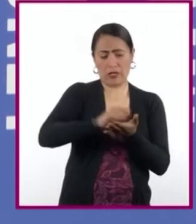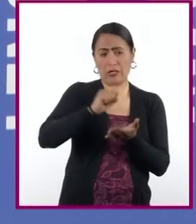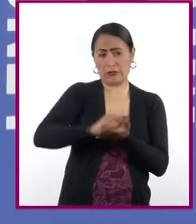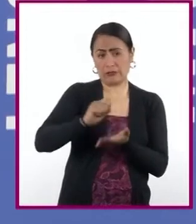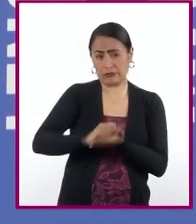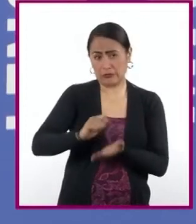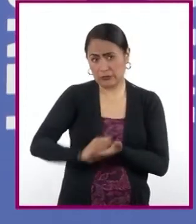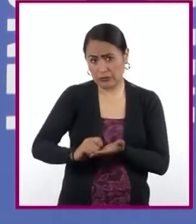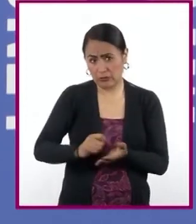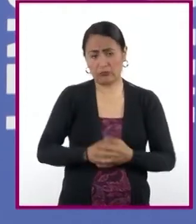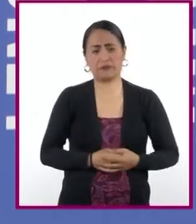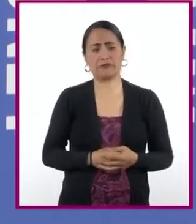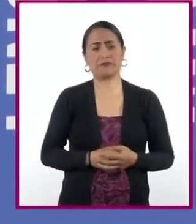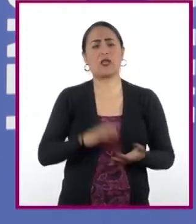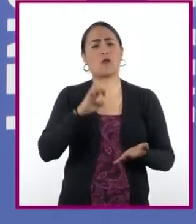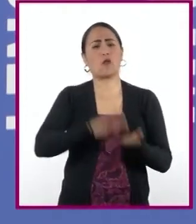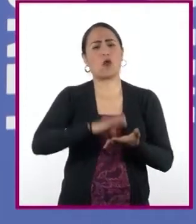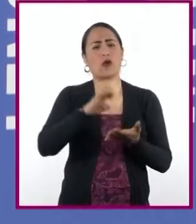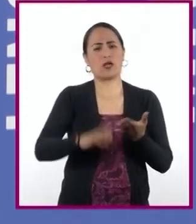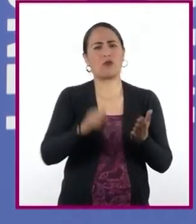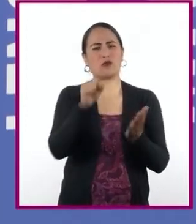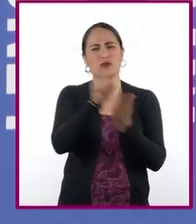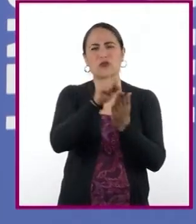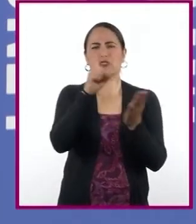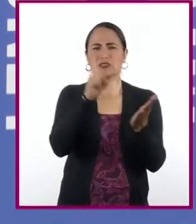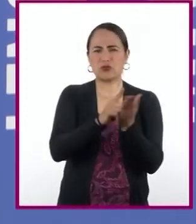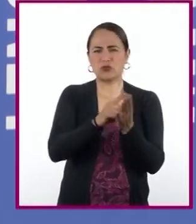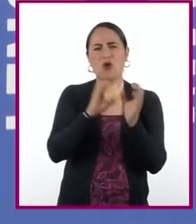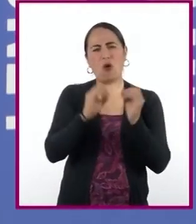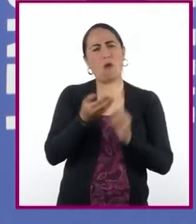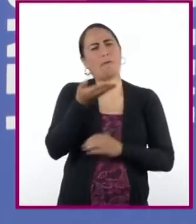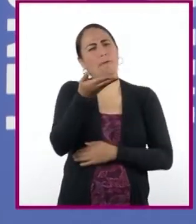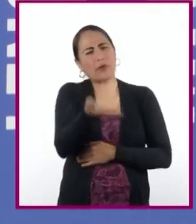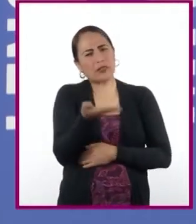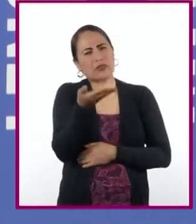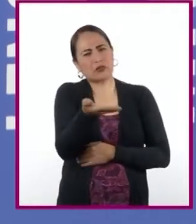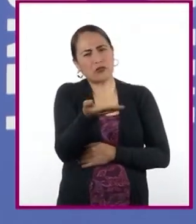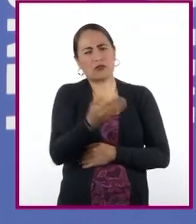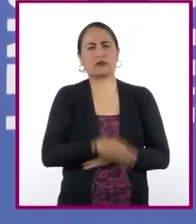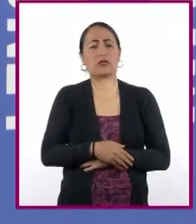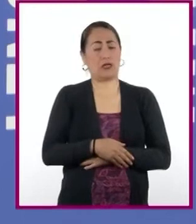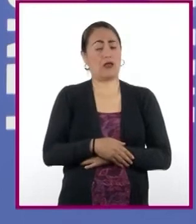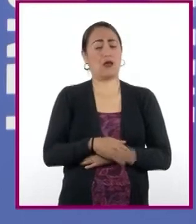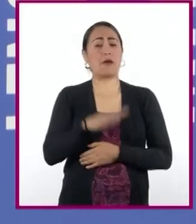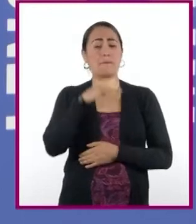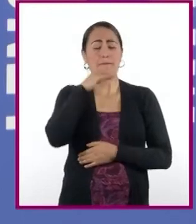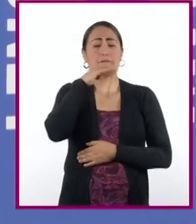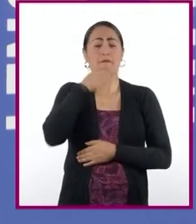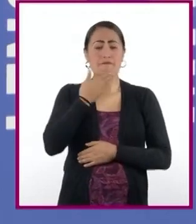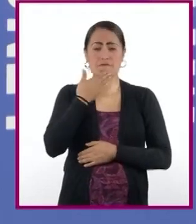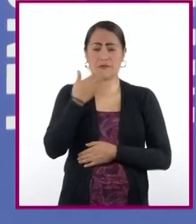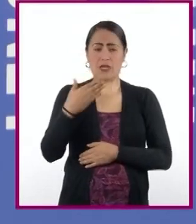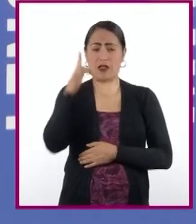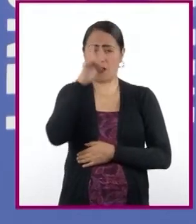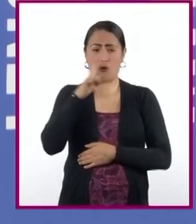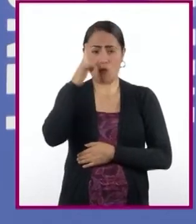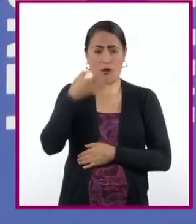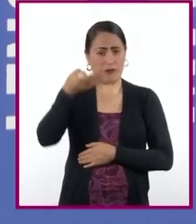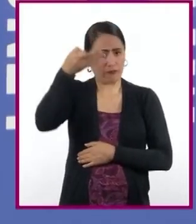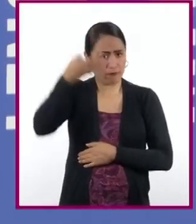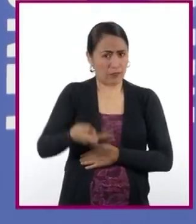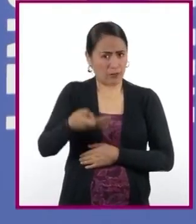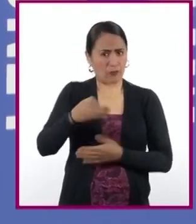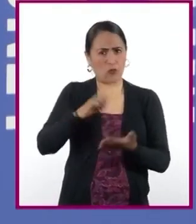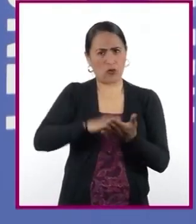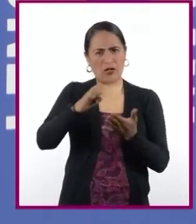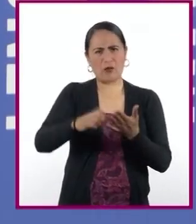si quieren hacer una solicitud o petición, lo más adecuado es que utilicen un lenguaje con mayor nivel de formalidad, como cuando se dirigen